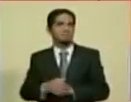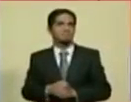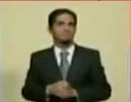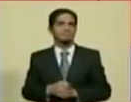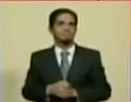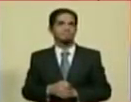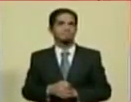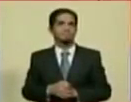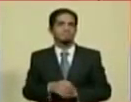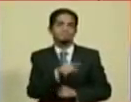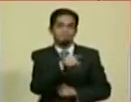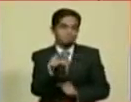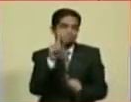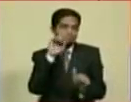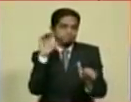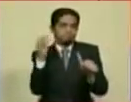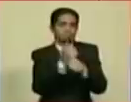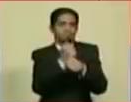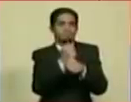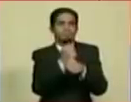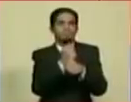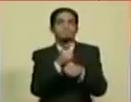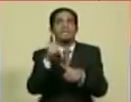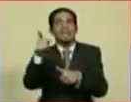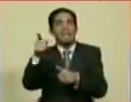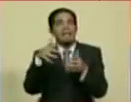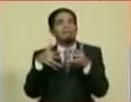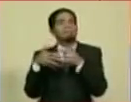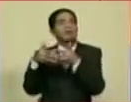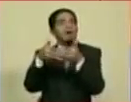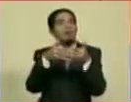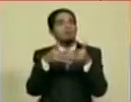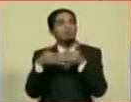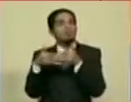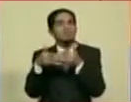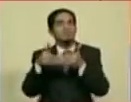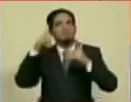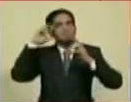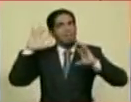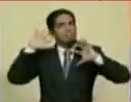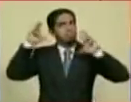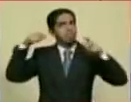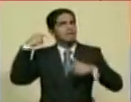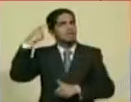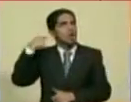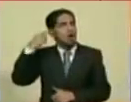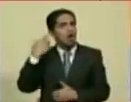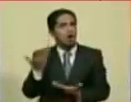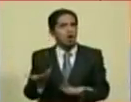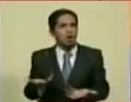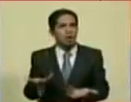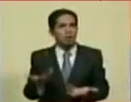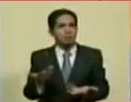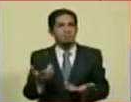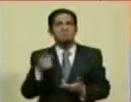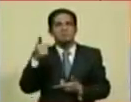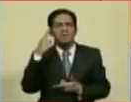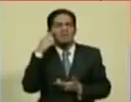Para que ustedes se den cuenta hasta dónde llega la locura del imperialismo, hasta dónde